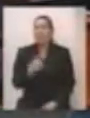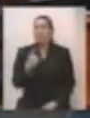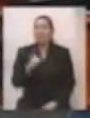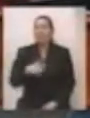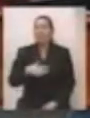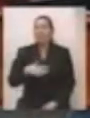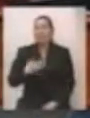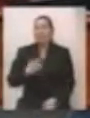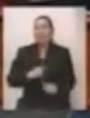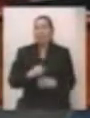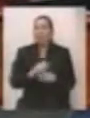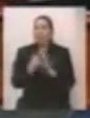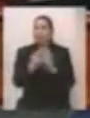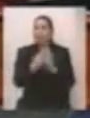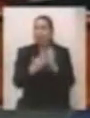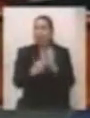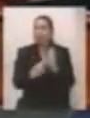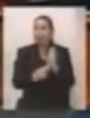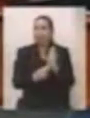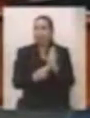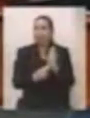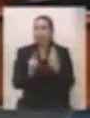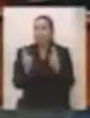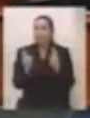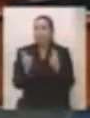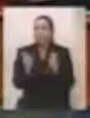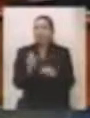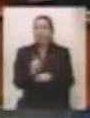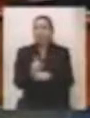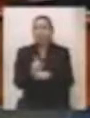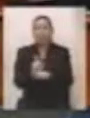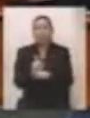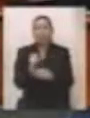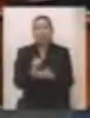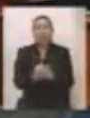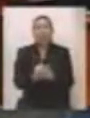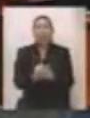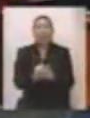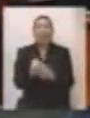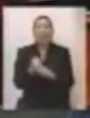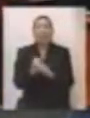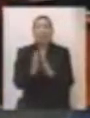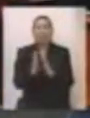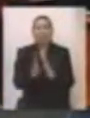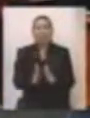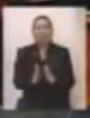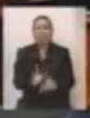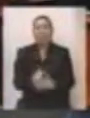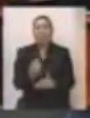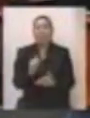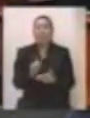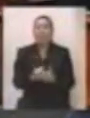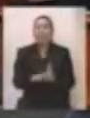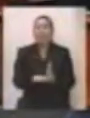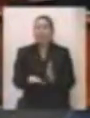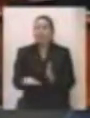para poder de alguna manera reglamentar los temas educativos y los temas formativos para que